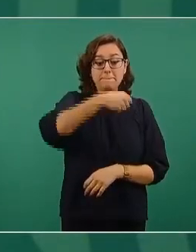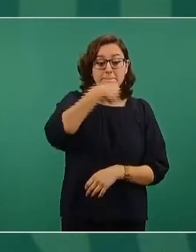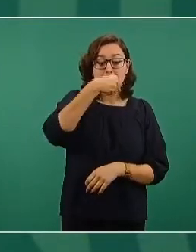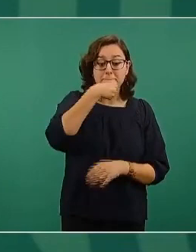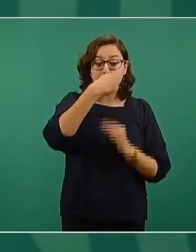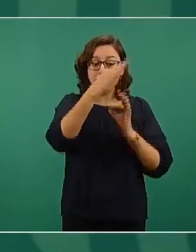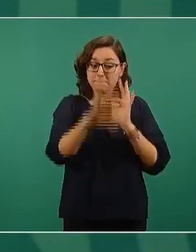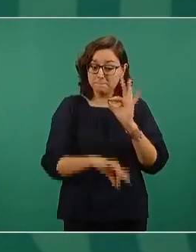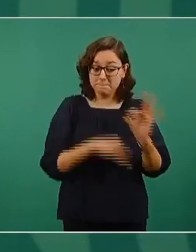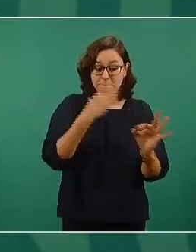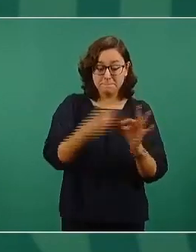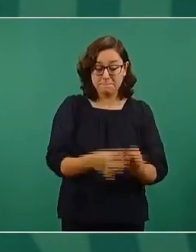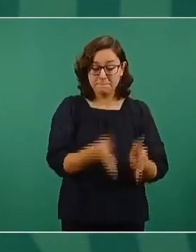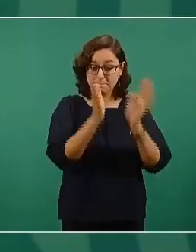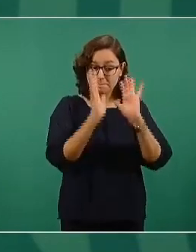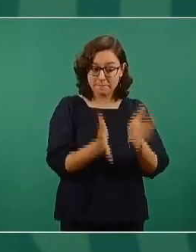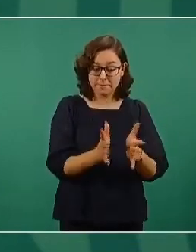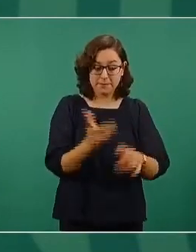vamos a